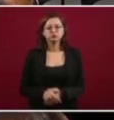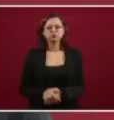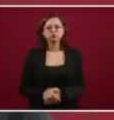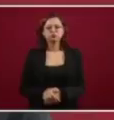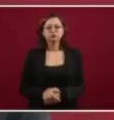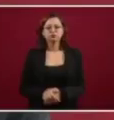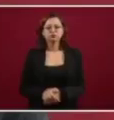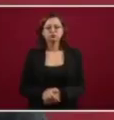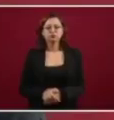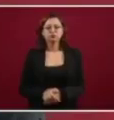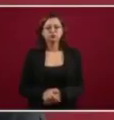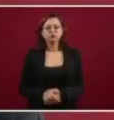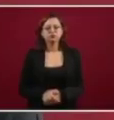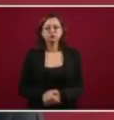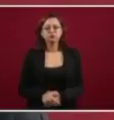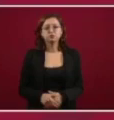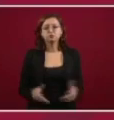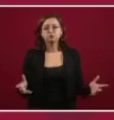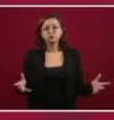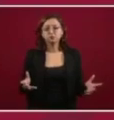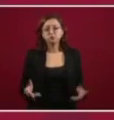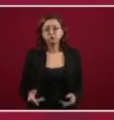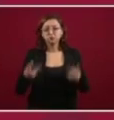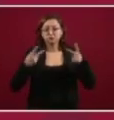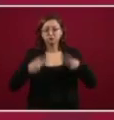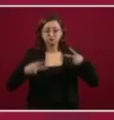Los que han leído sobre la guerra